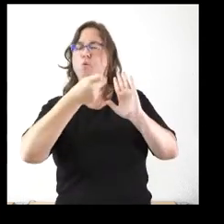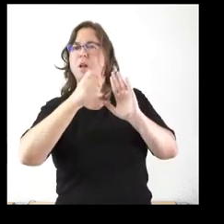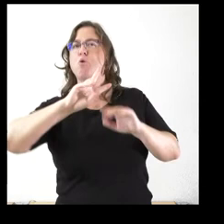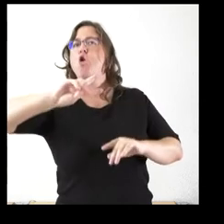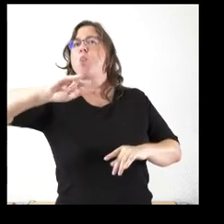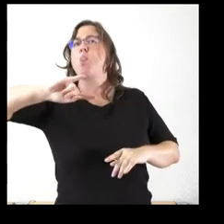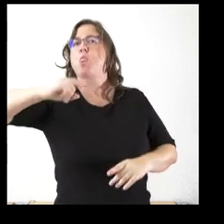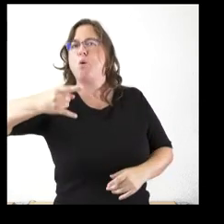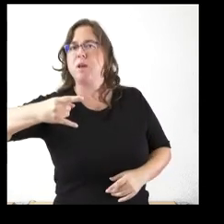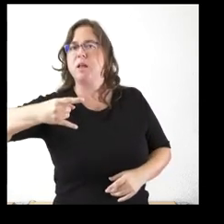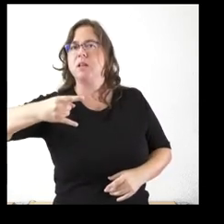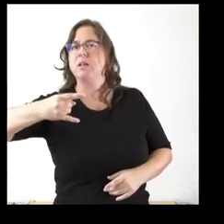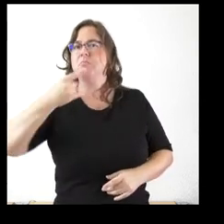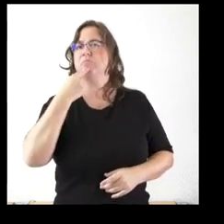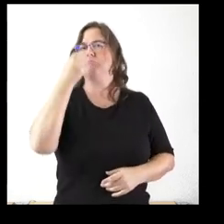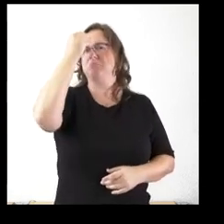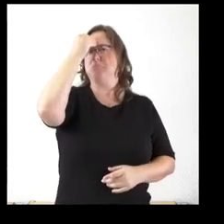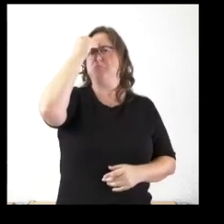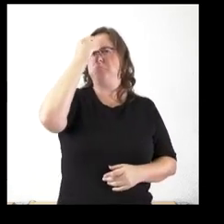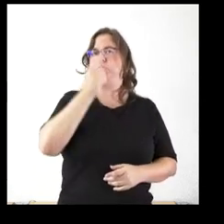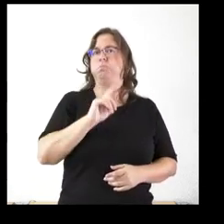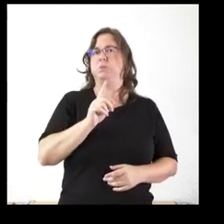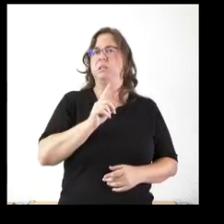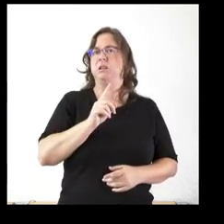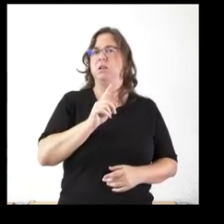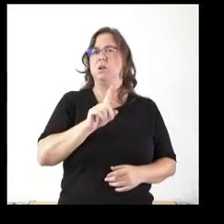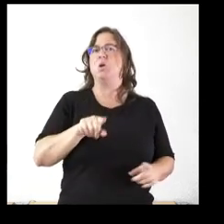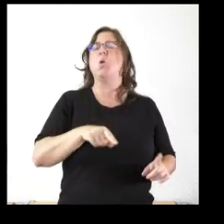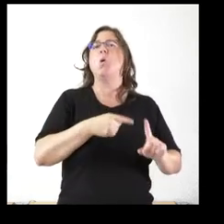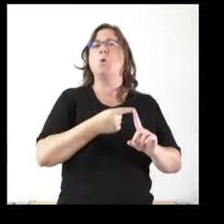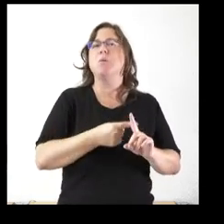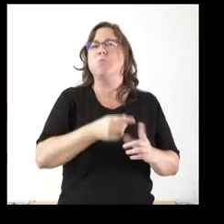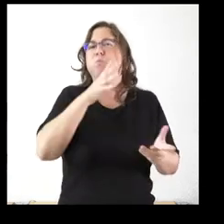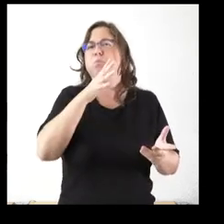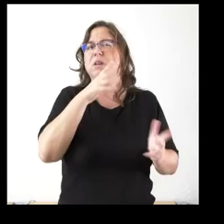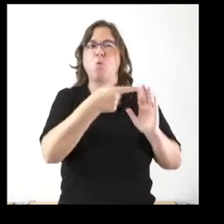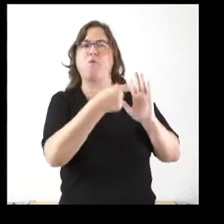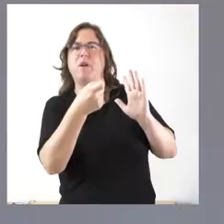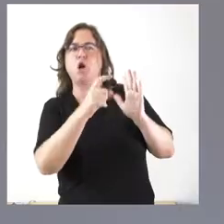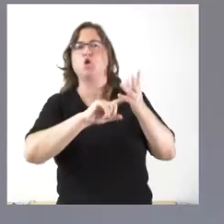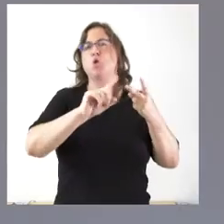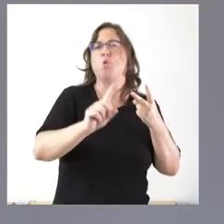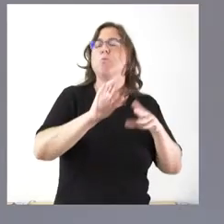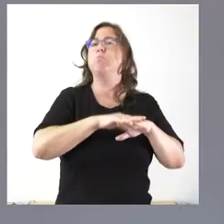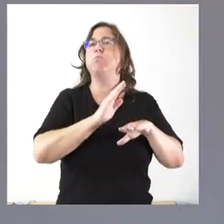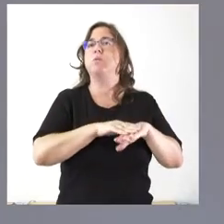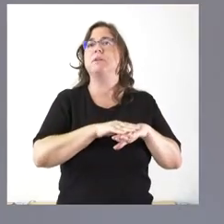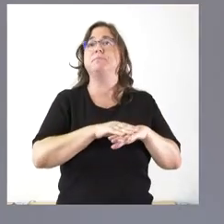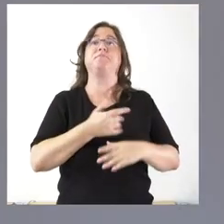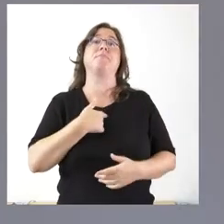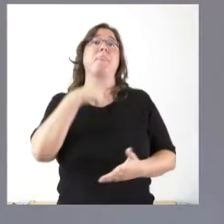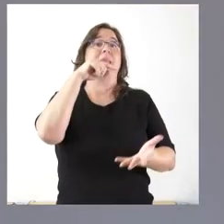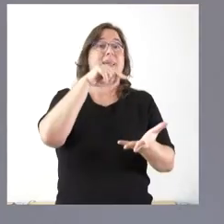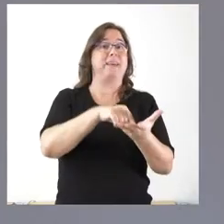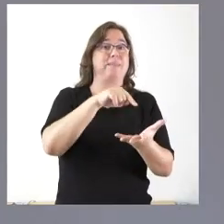Ahí me dice que no se lo plantean retirar, pero la razón por la que no se lo plantean retirar, ¿cuál es? Efectivamente, sobre el otro impuesto se genera una